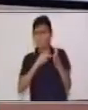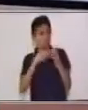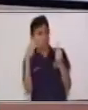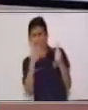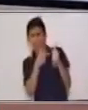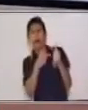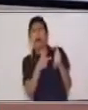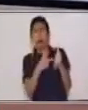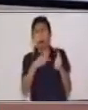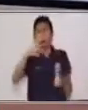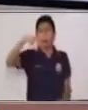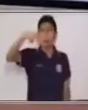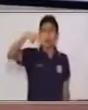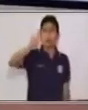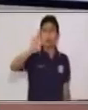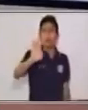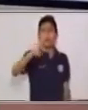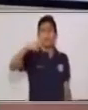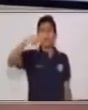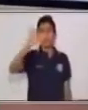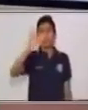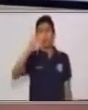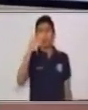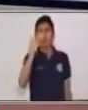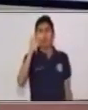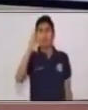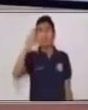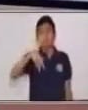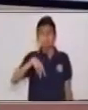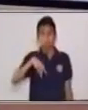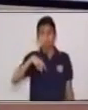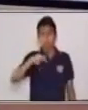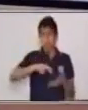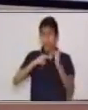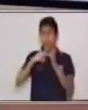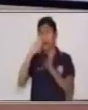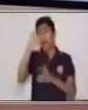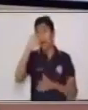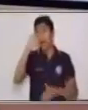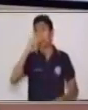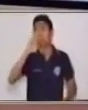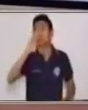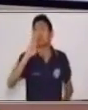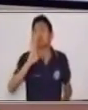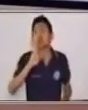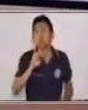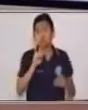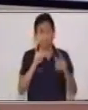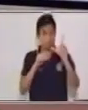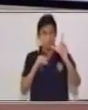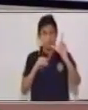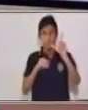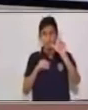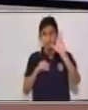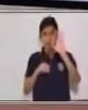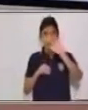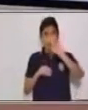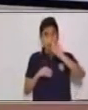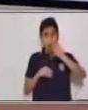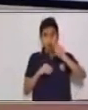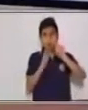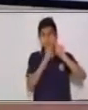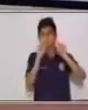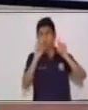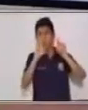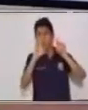preposición. Por ende, es un subordinante. Y todo lo demás va a ser un término. Si ustedes se